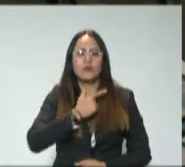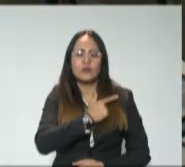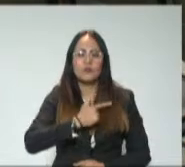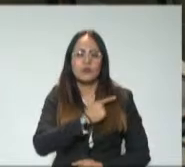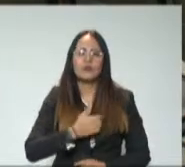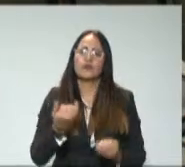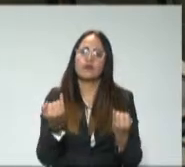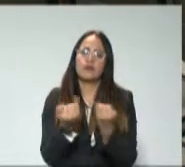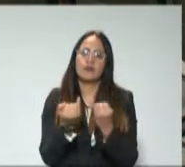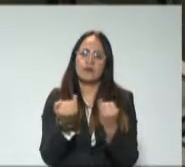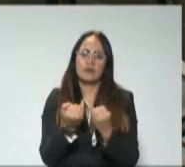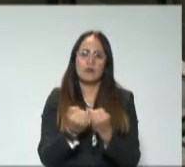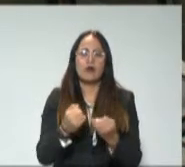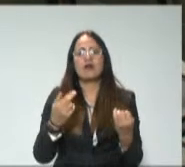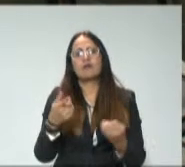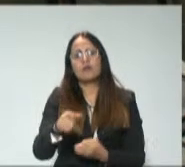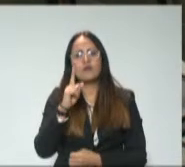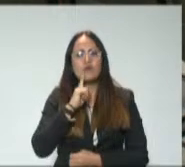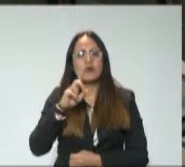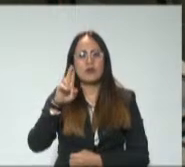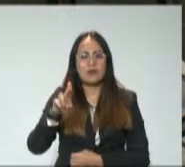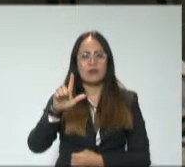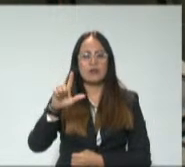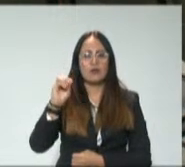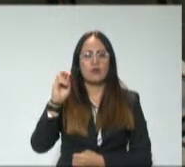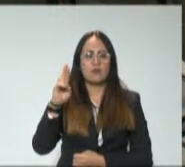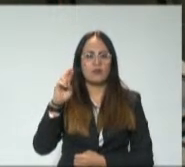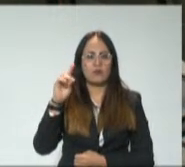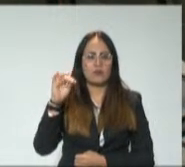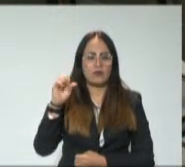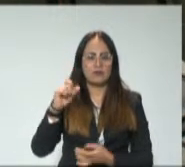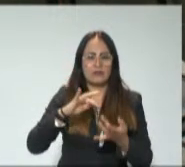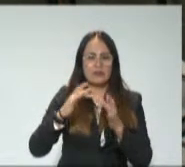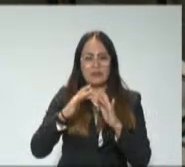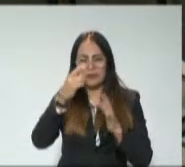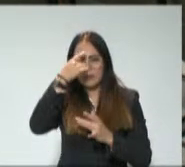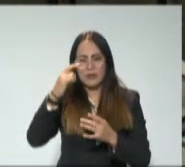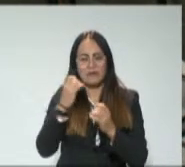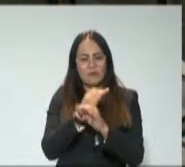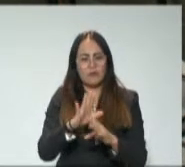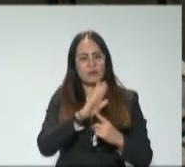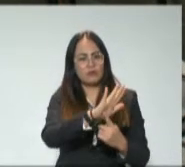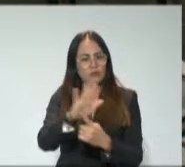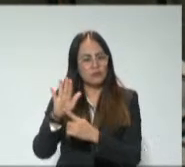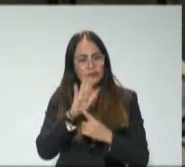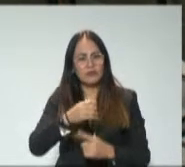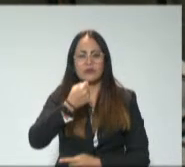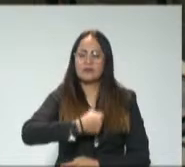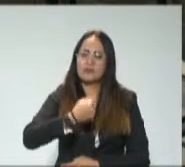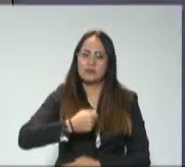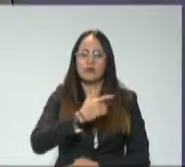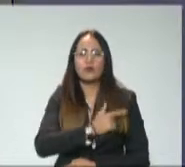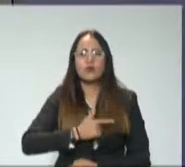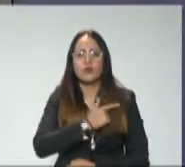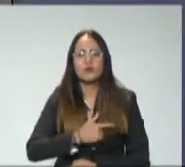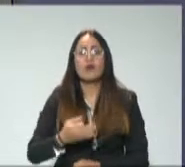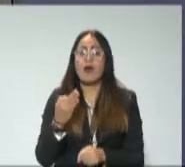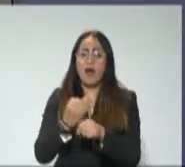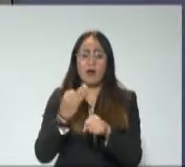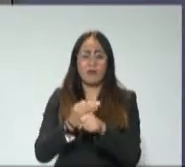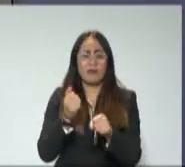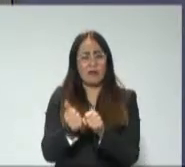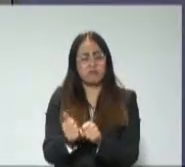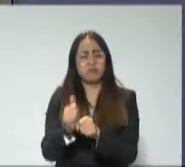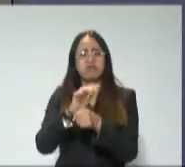y desde luego a la maestra Lourdes Morales de la red por la rendición de cuentas les saludo con gusto eh la pandemia